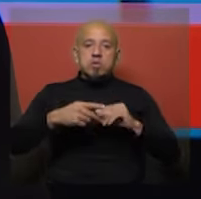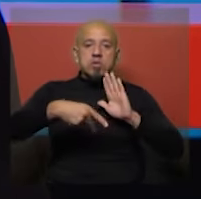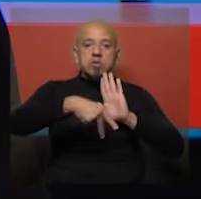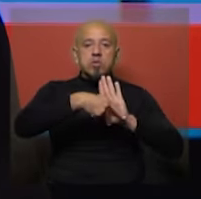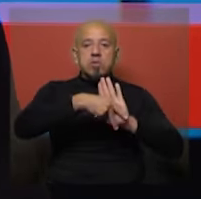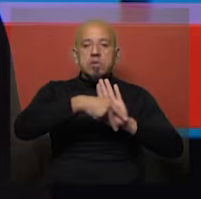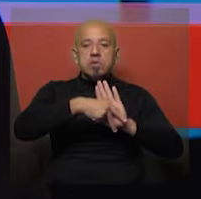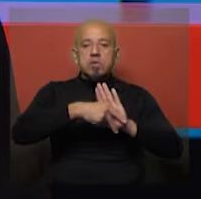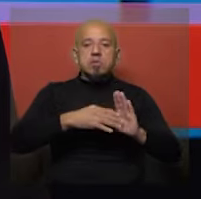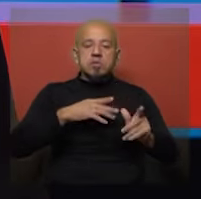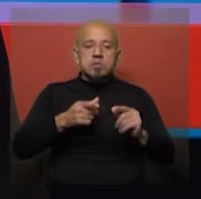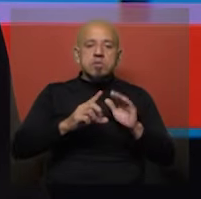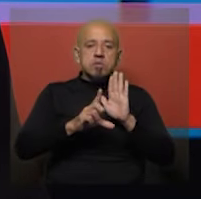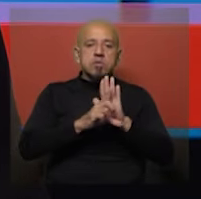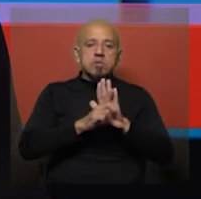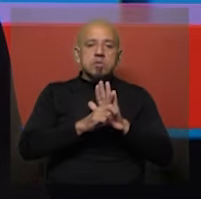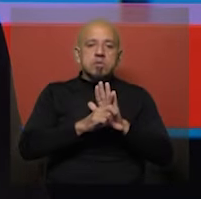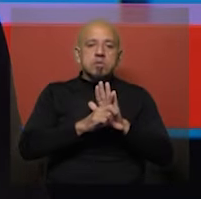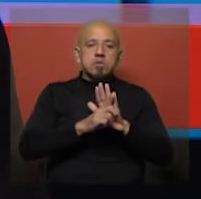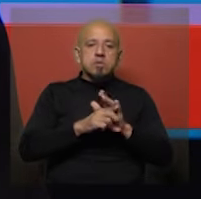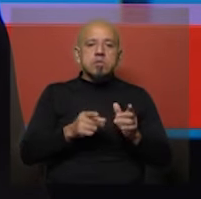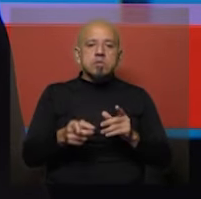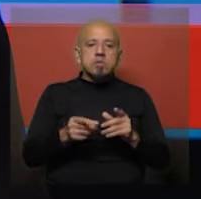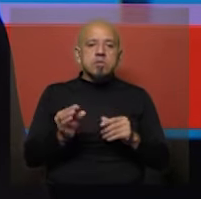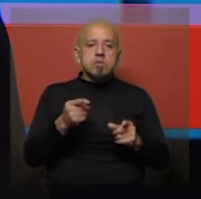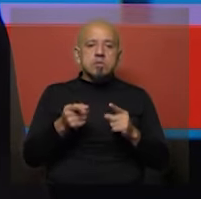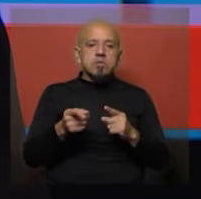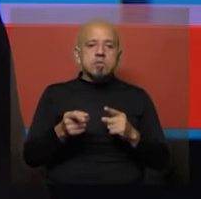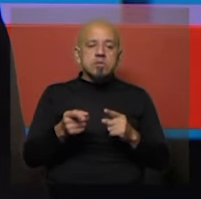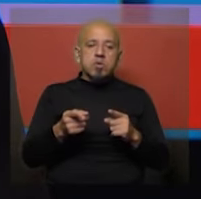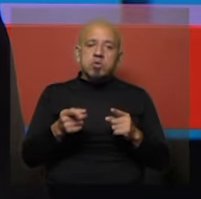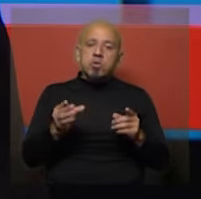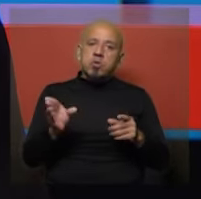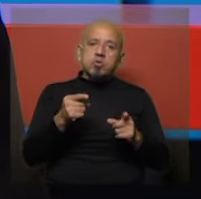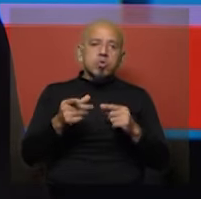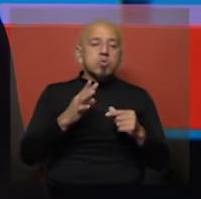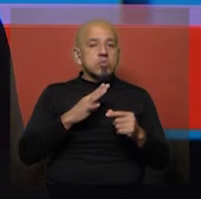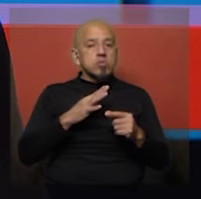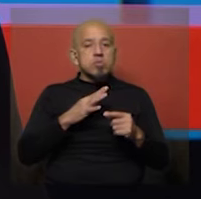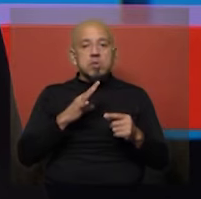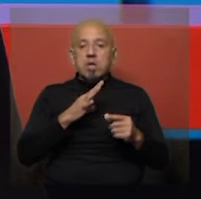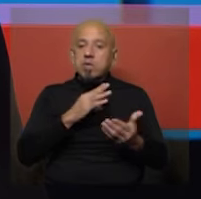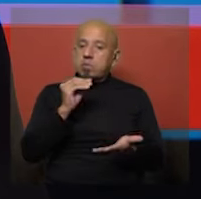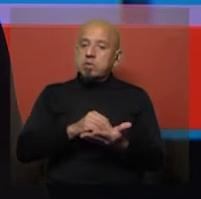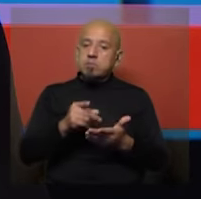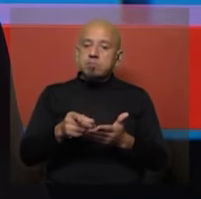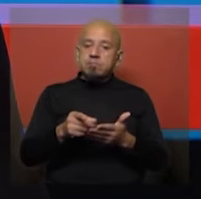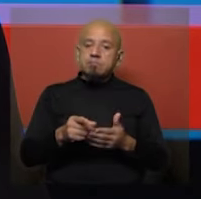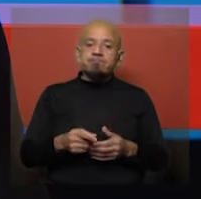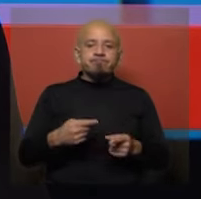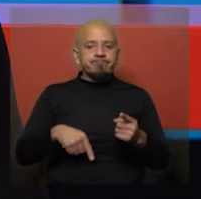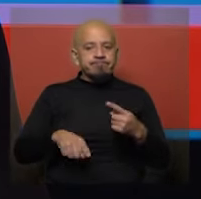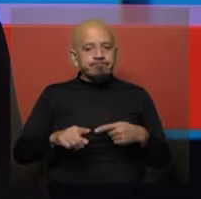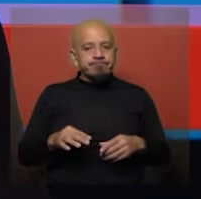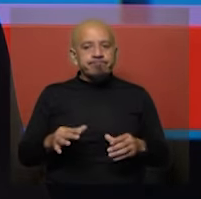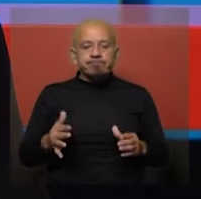está además de la ley que vos acabas de mencionar todos los juristas deberíamos aplicar esa perspectiva de género lo que pasa es